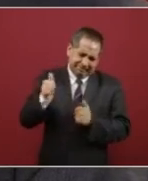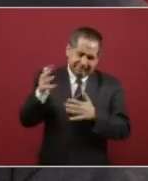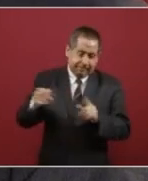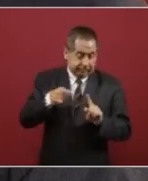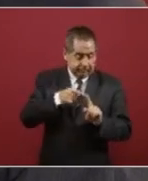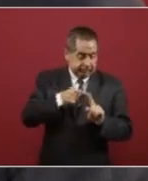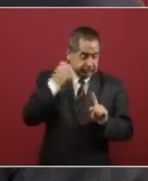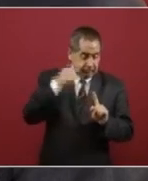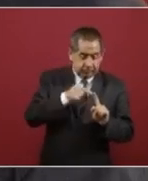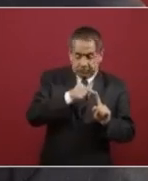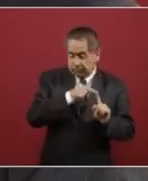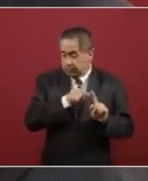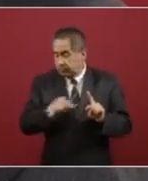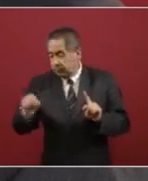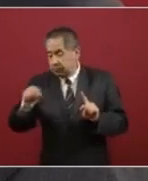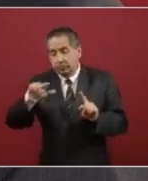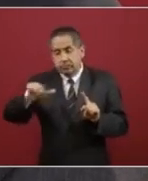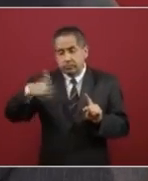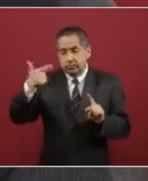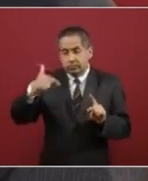Oaxaca 12 horas